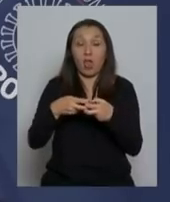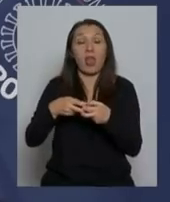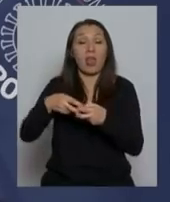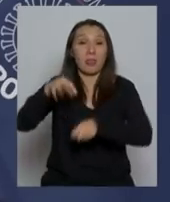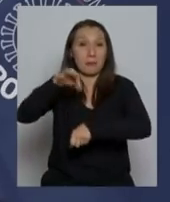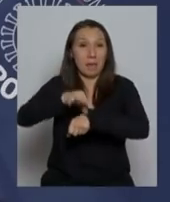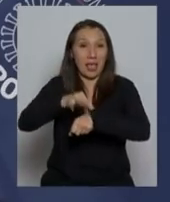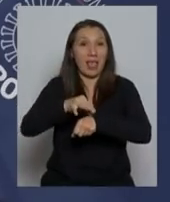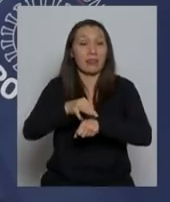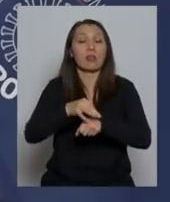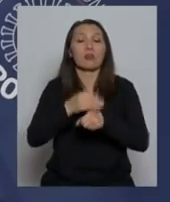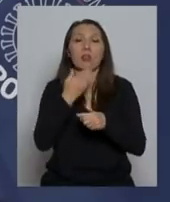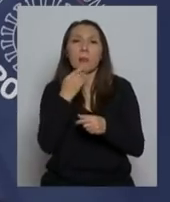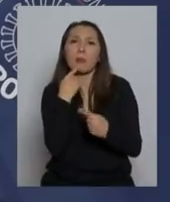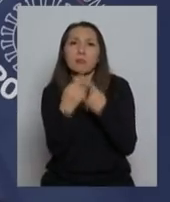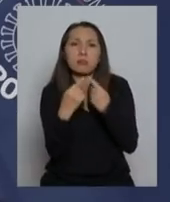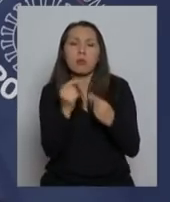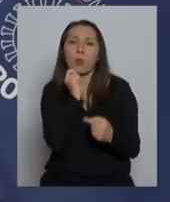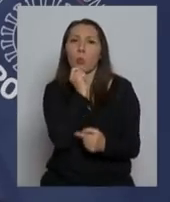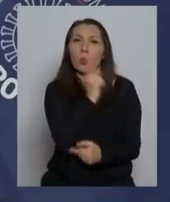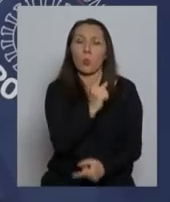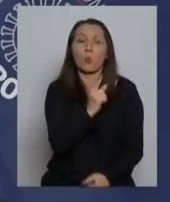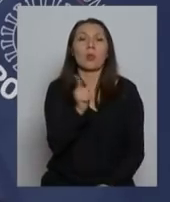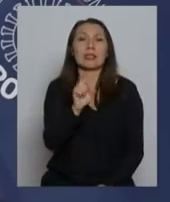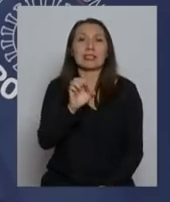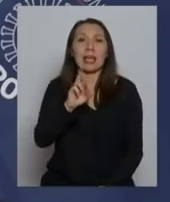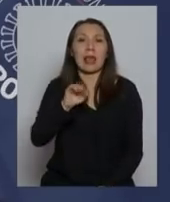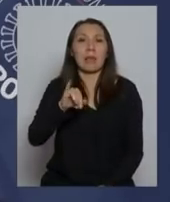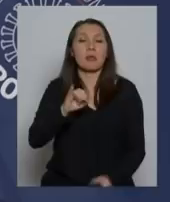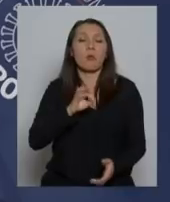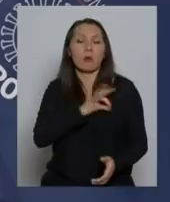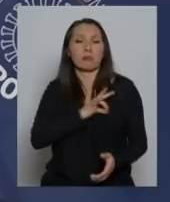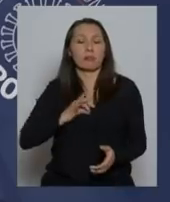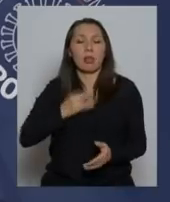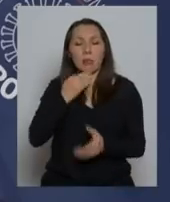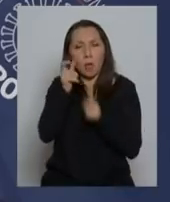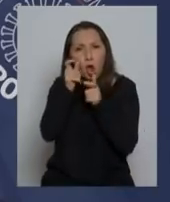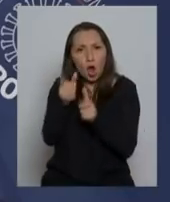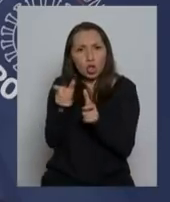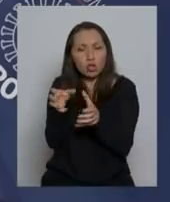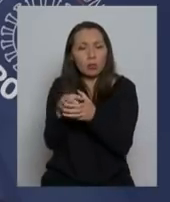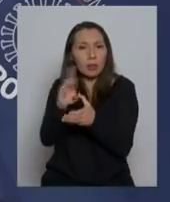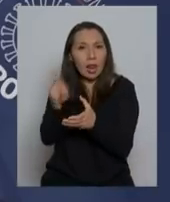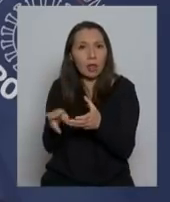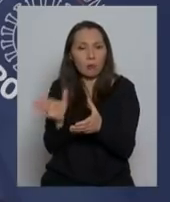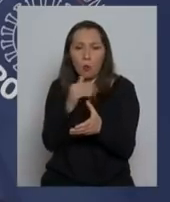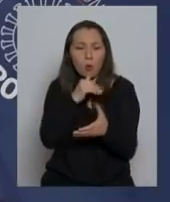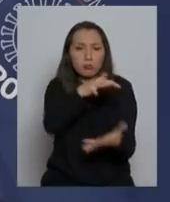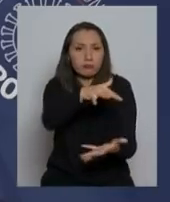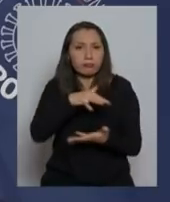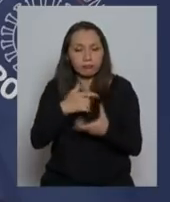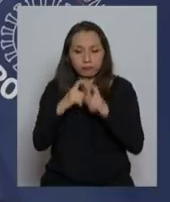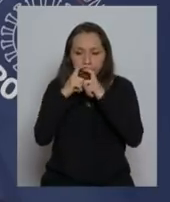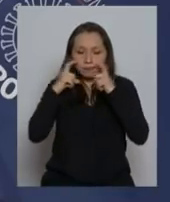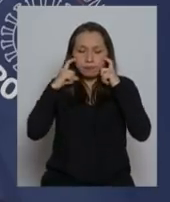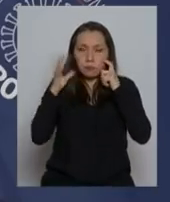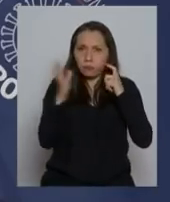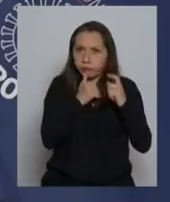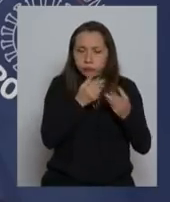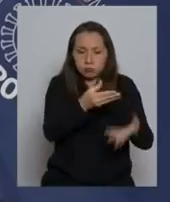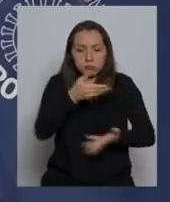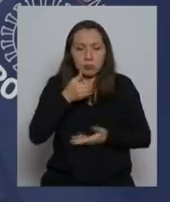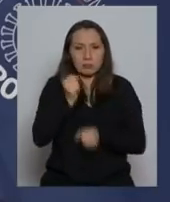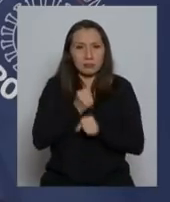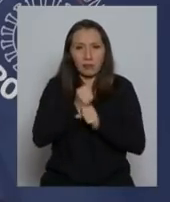a otros gremios de la salud presentaron una denuncia en la Seremía y también en Contraloría porque aseguran que no están llegando los insumos de protección para